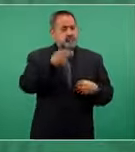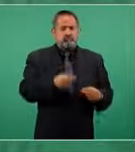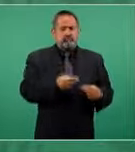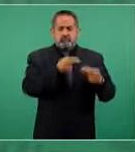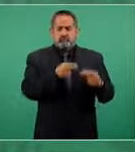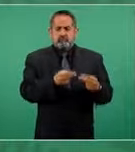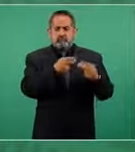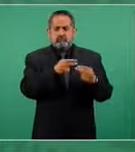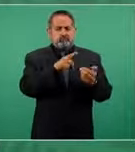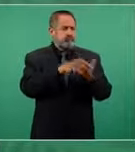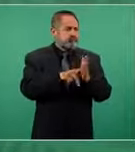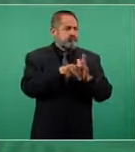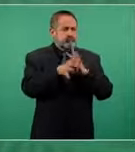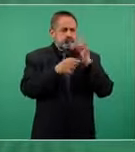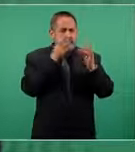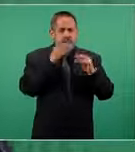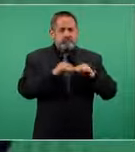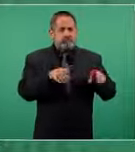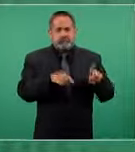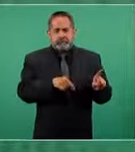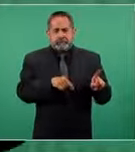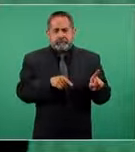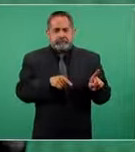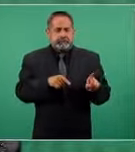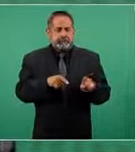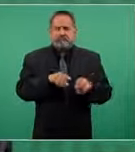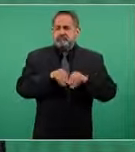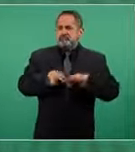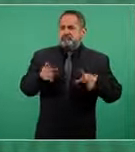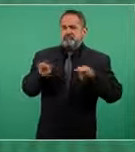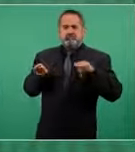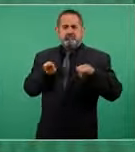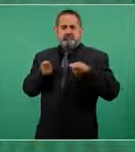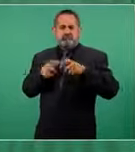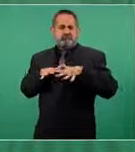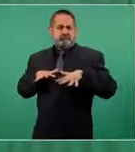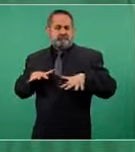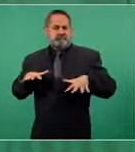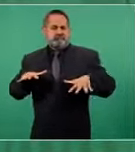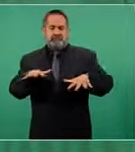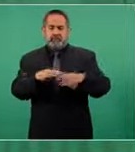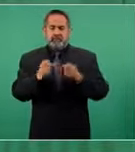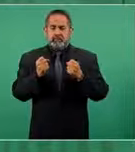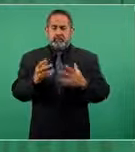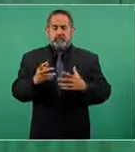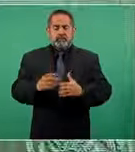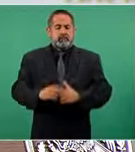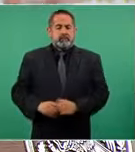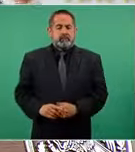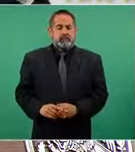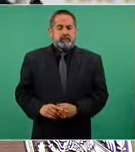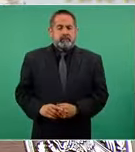de los medios, con una gran influencia política.